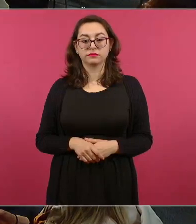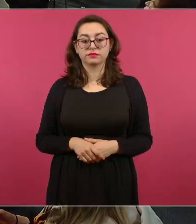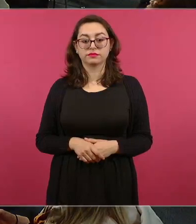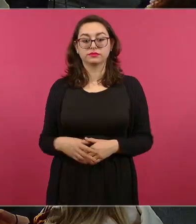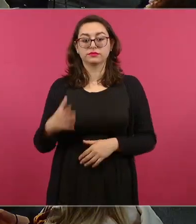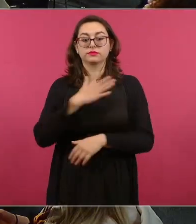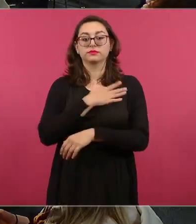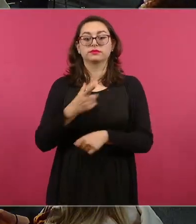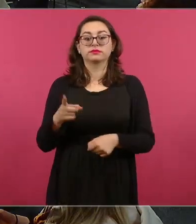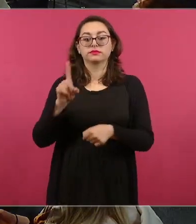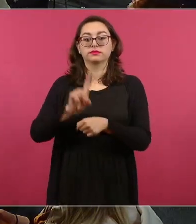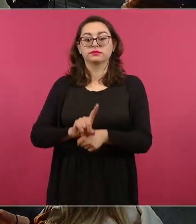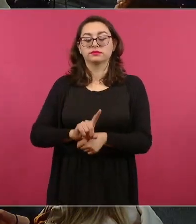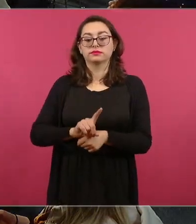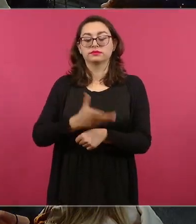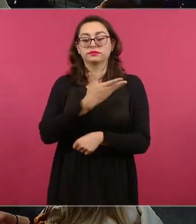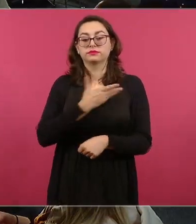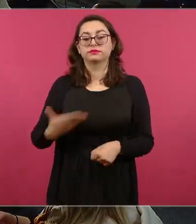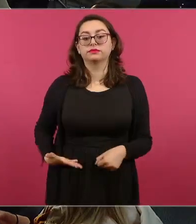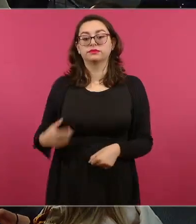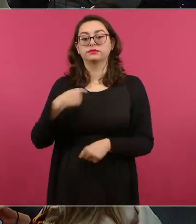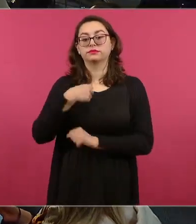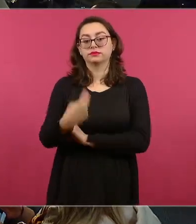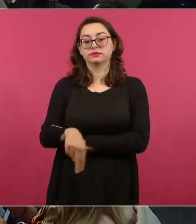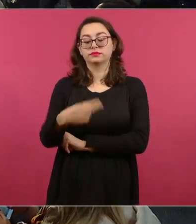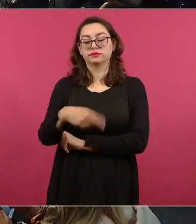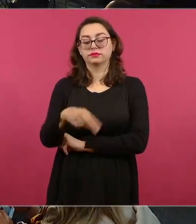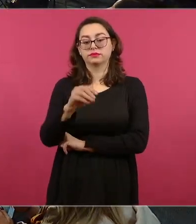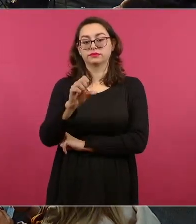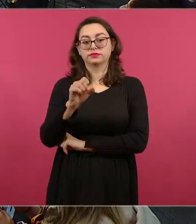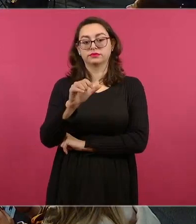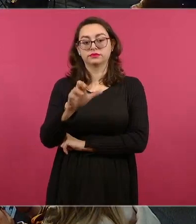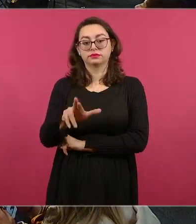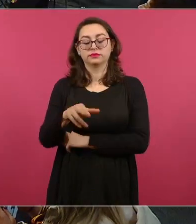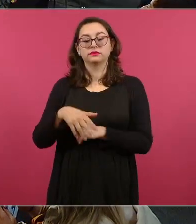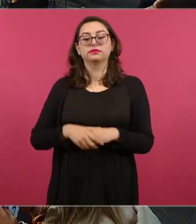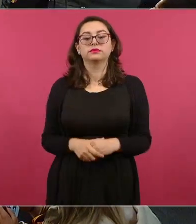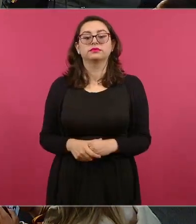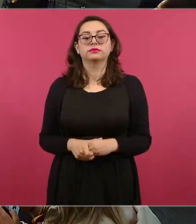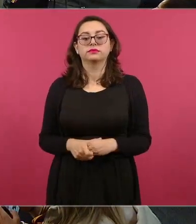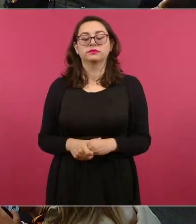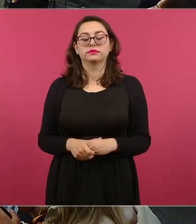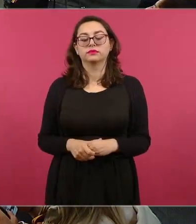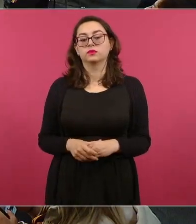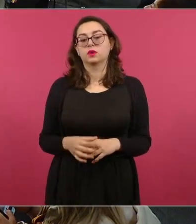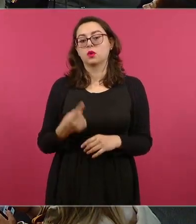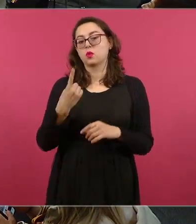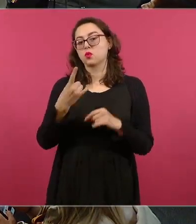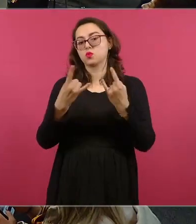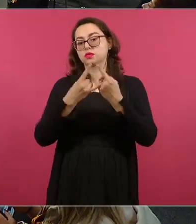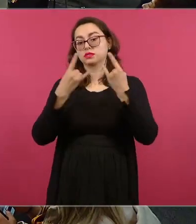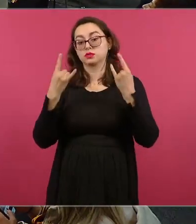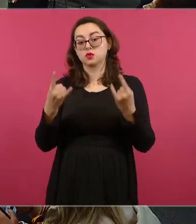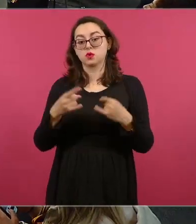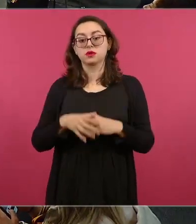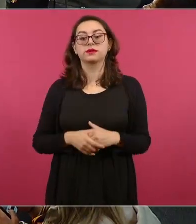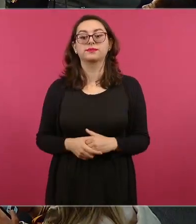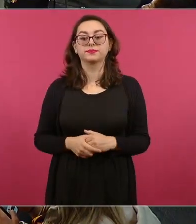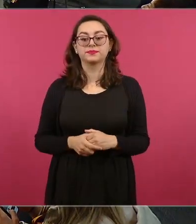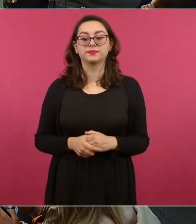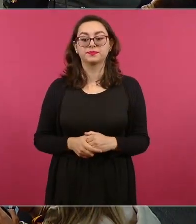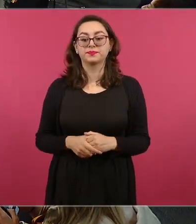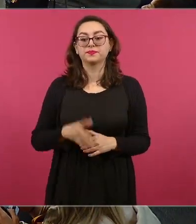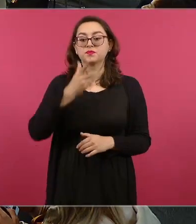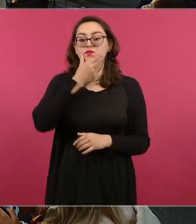Buenos días, presidente. Óscar González, de Radio Relax, 104.5 FM. Un caso, señor presidente. Un hombre